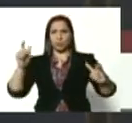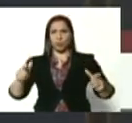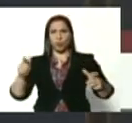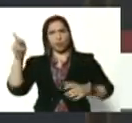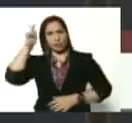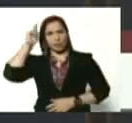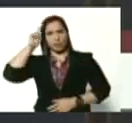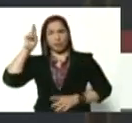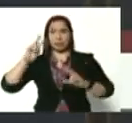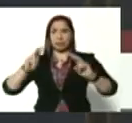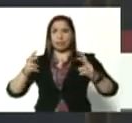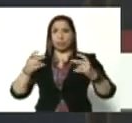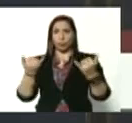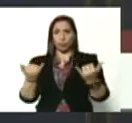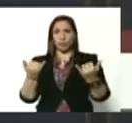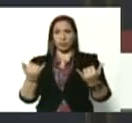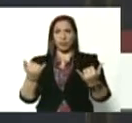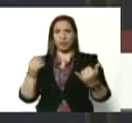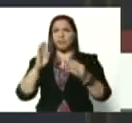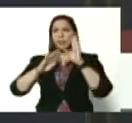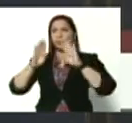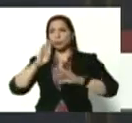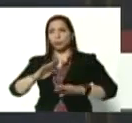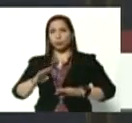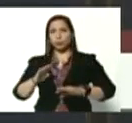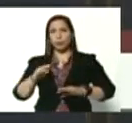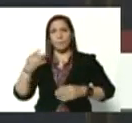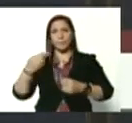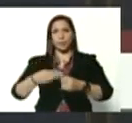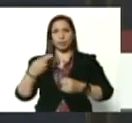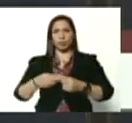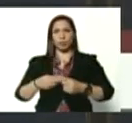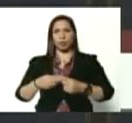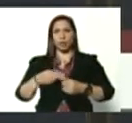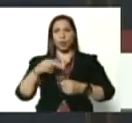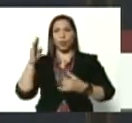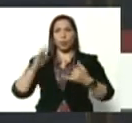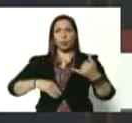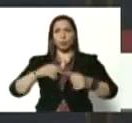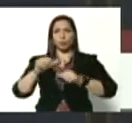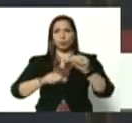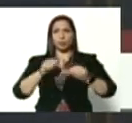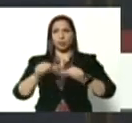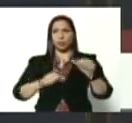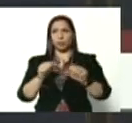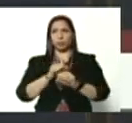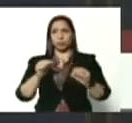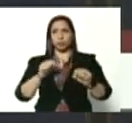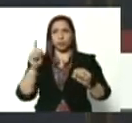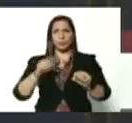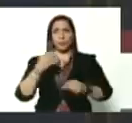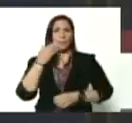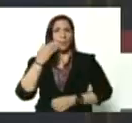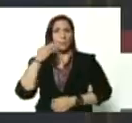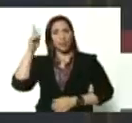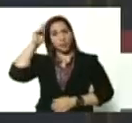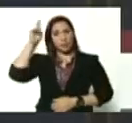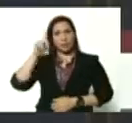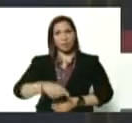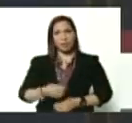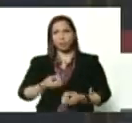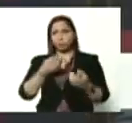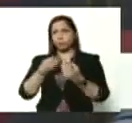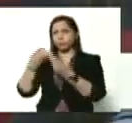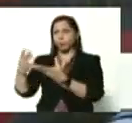sexto actual de la chatarra petrolera el último ciclo de exploración y explotación la madre india con sus mantas relata y